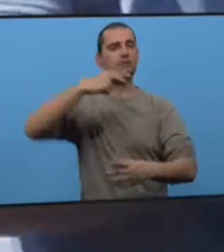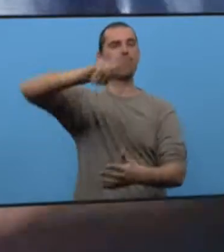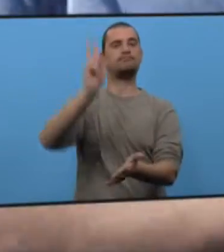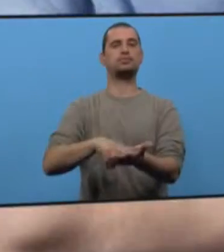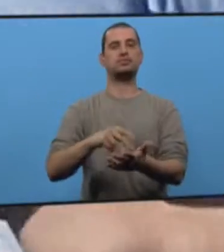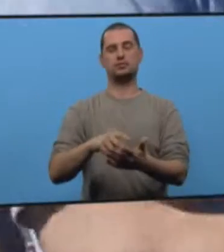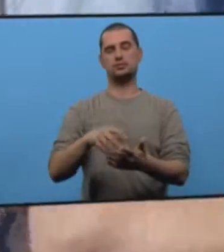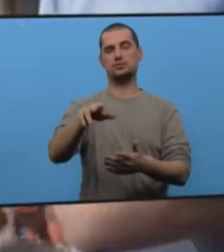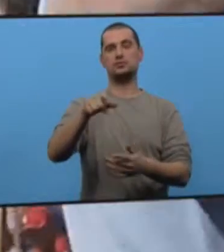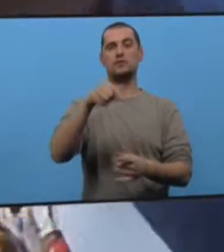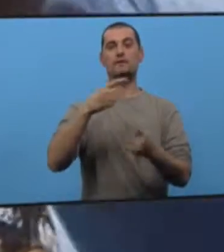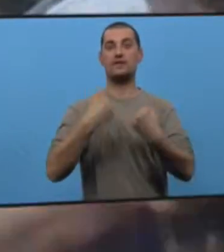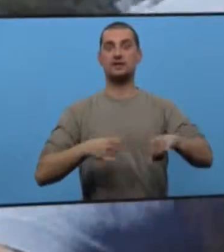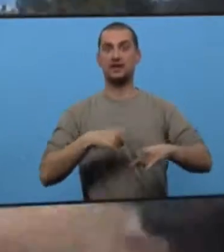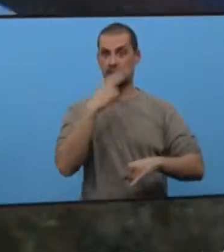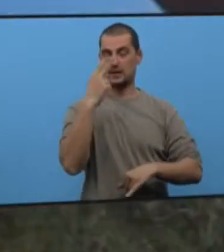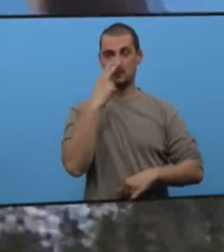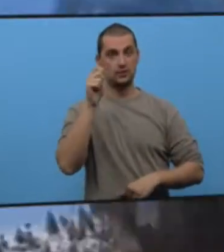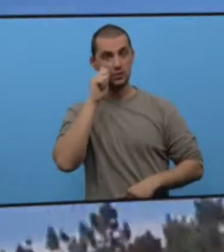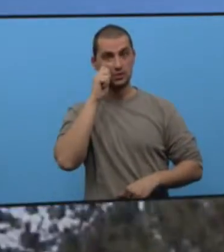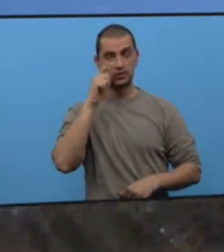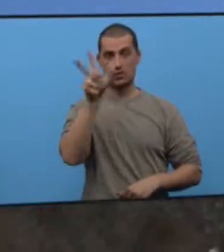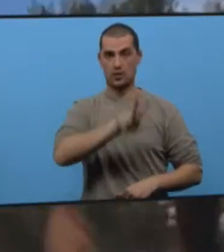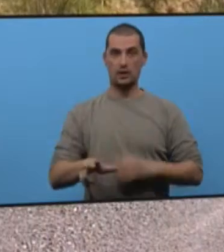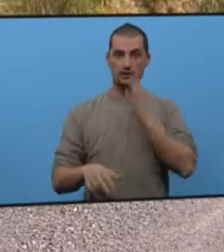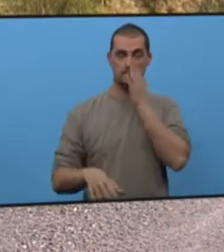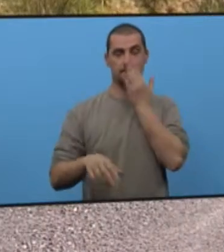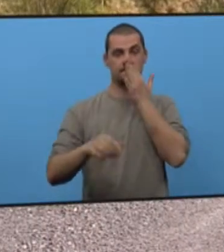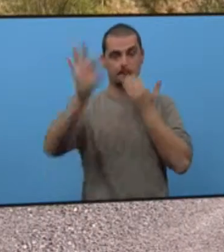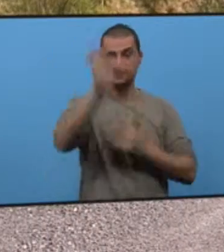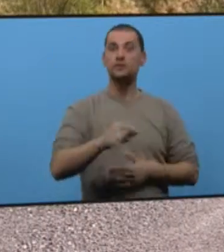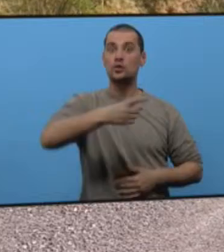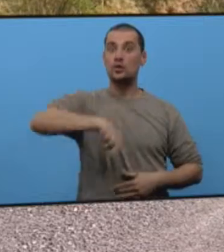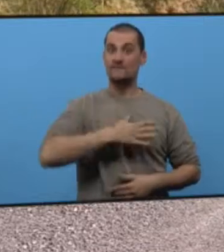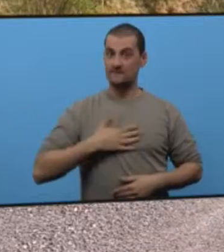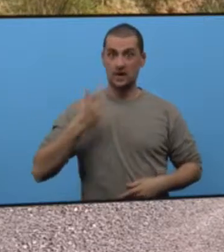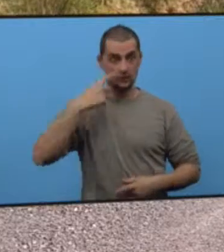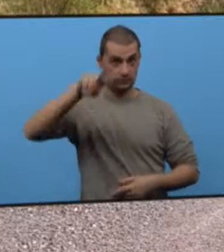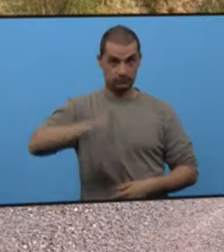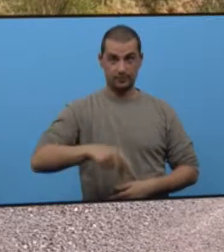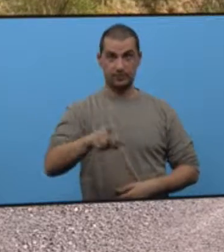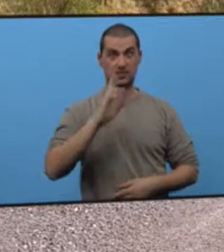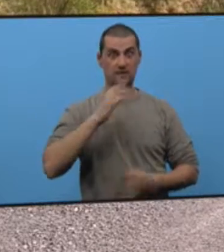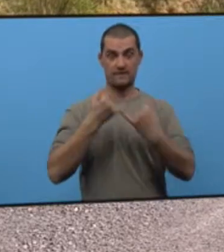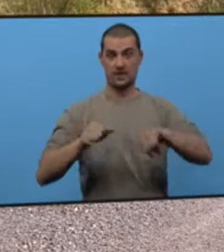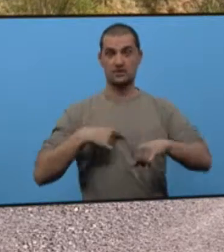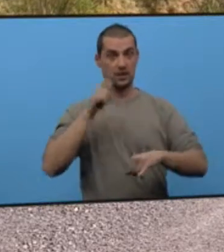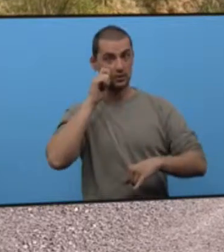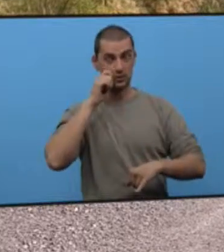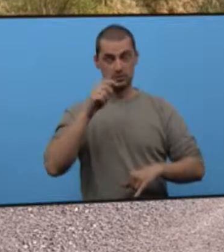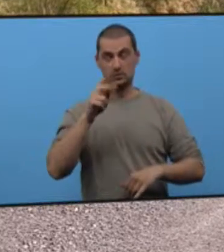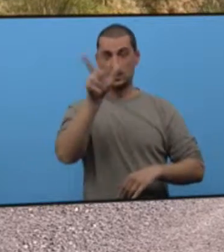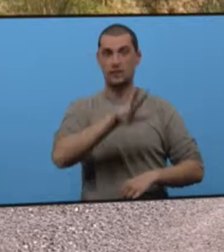Turístico Nacional. Estamos moi interesados en que teña o valor de Interese Turístico Nacional porque é un aliciante para a Rapa. É cara ao